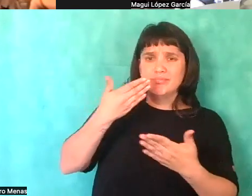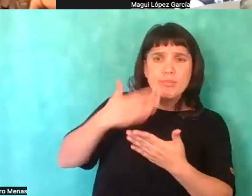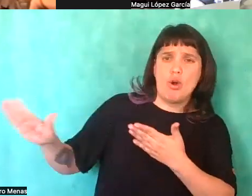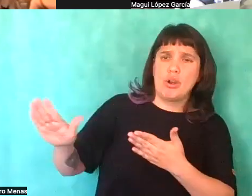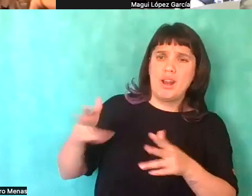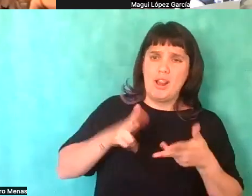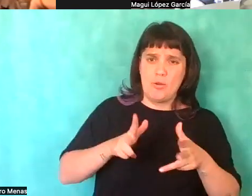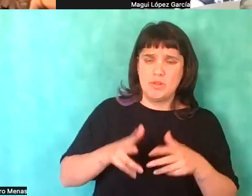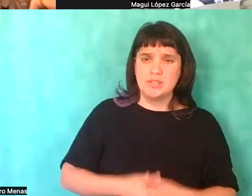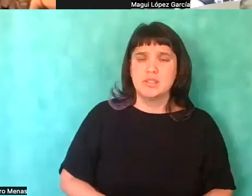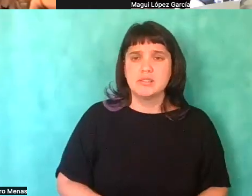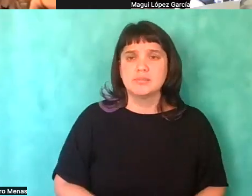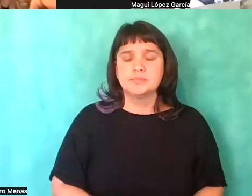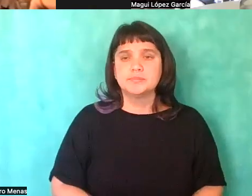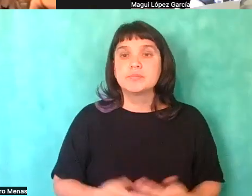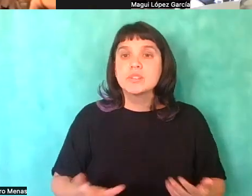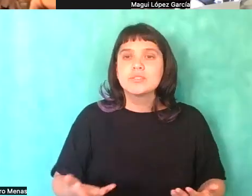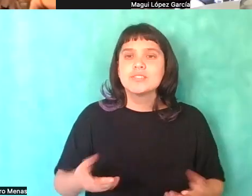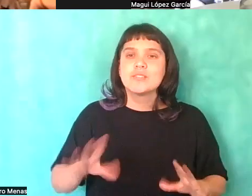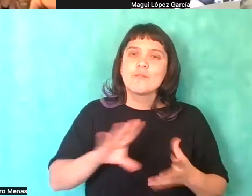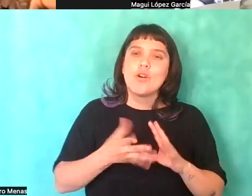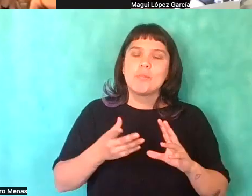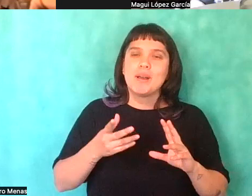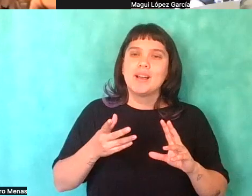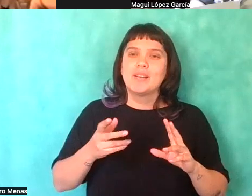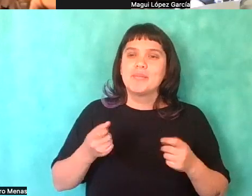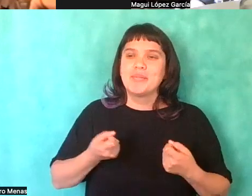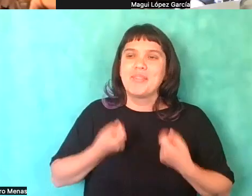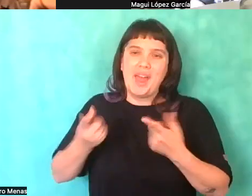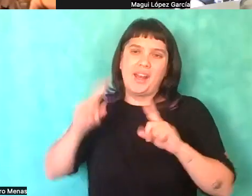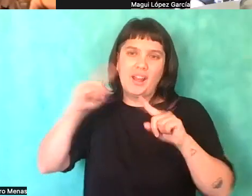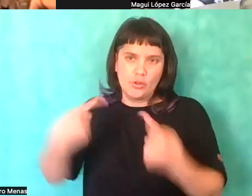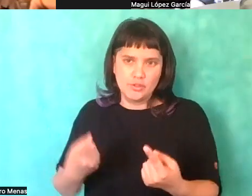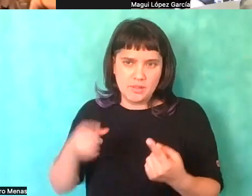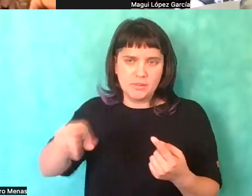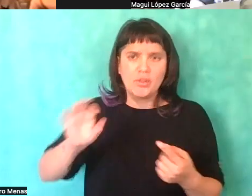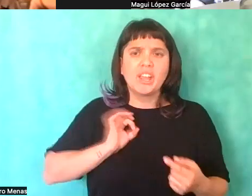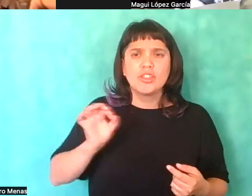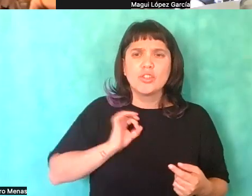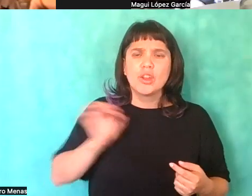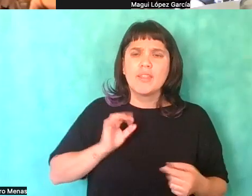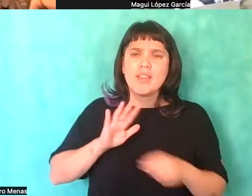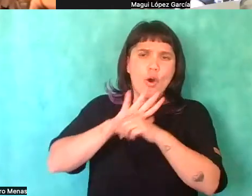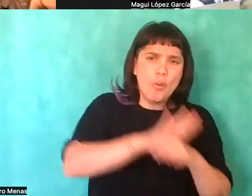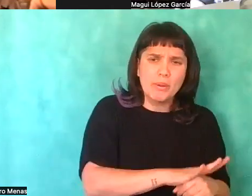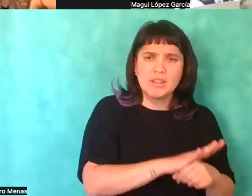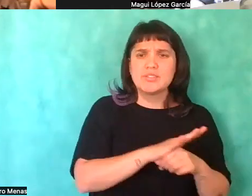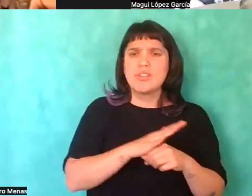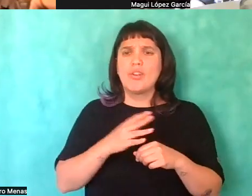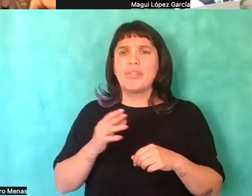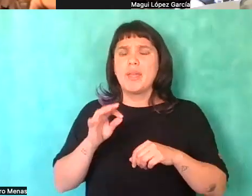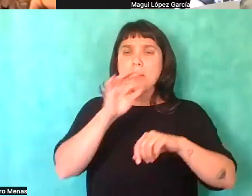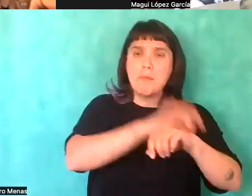digamos, un gesto de reconocimiento a toda una historia de opresión, una historia de patologización,